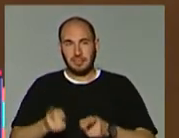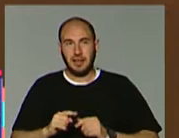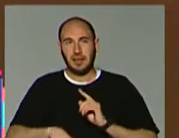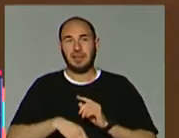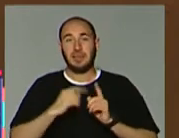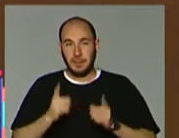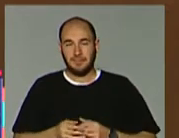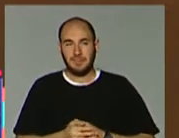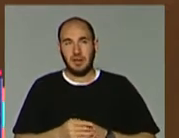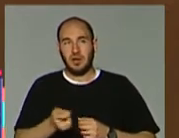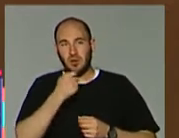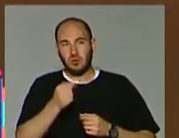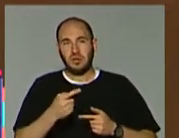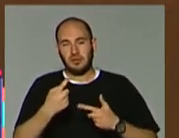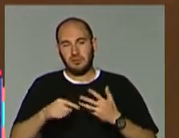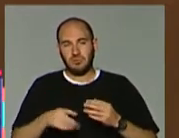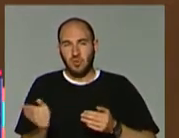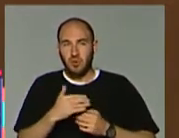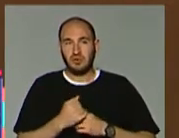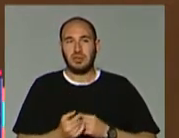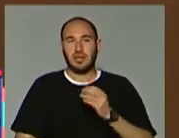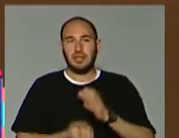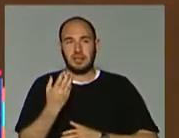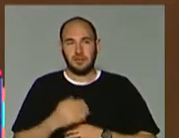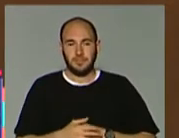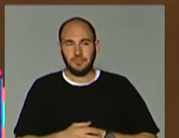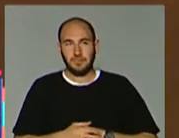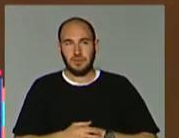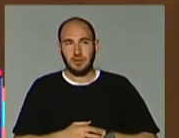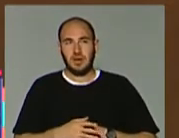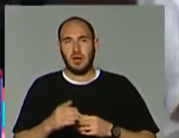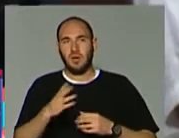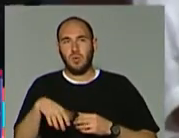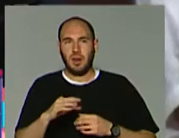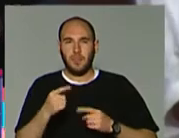supuesto, nuestros conciertos regulares. Tuvimos el estreno del Requiem de